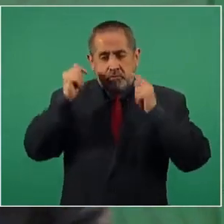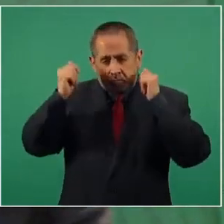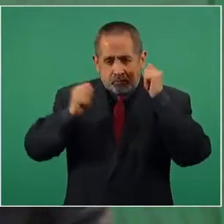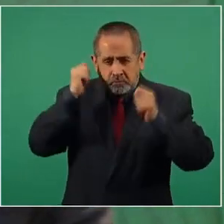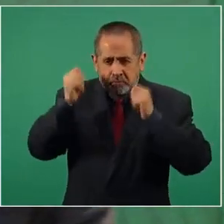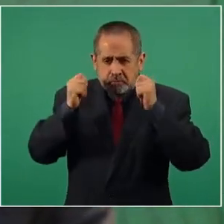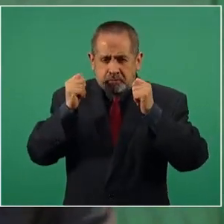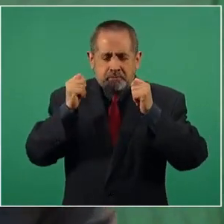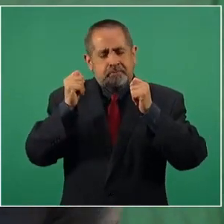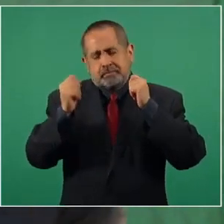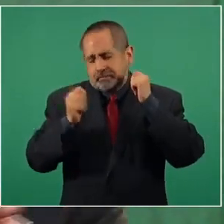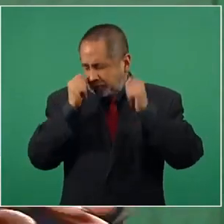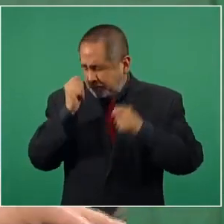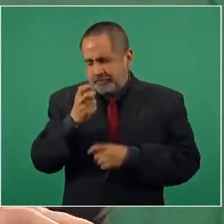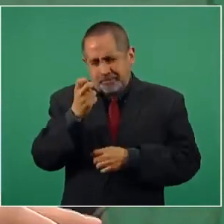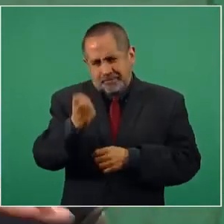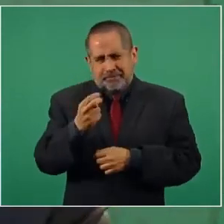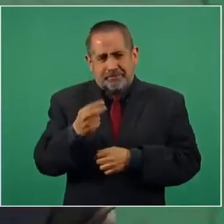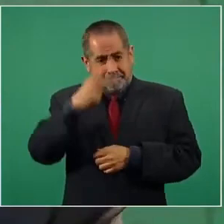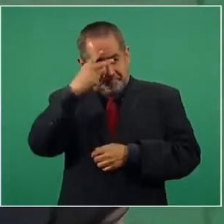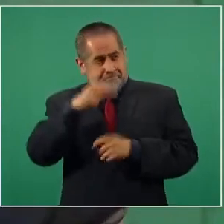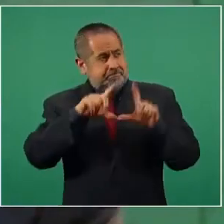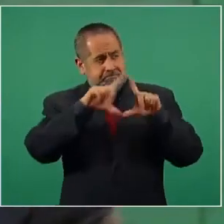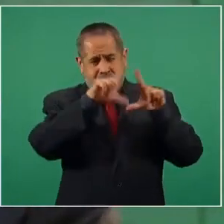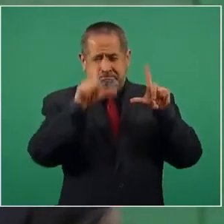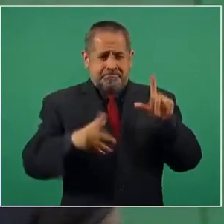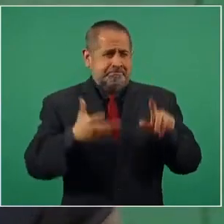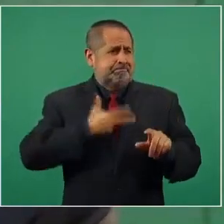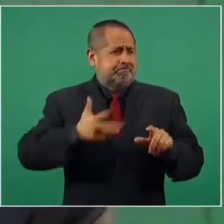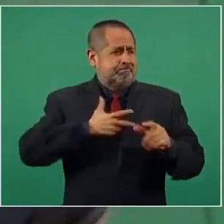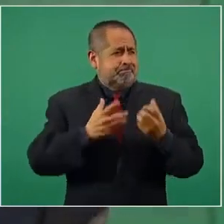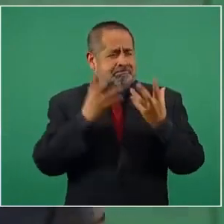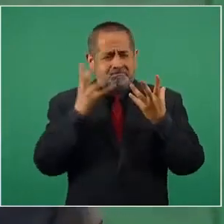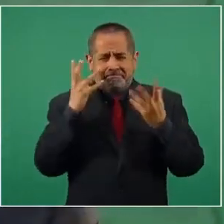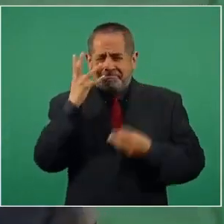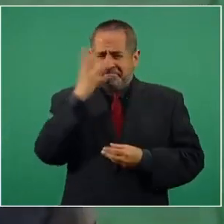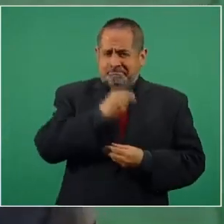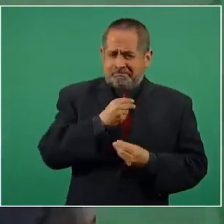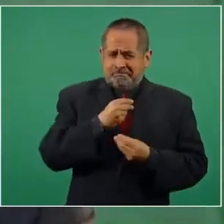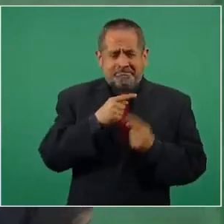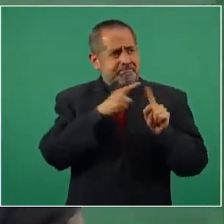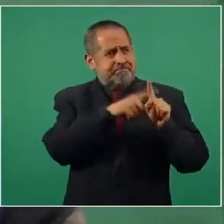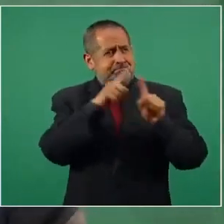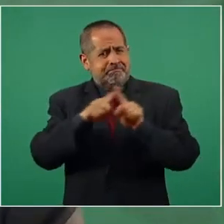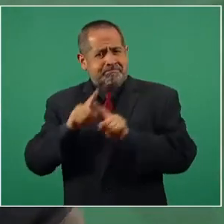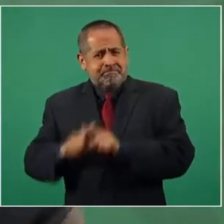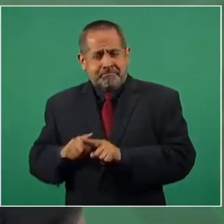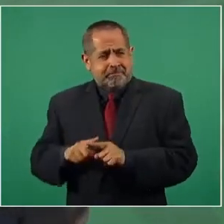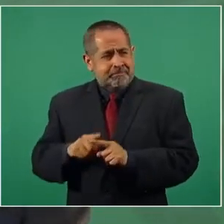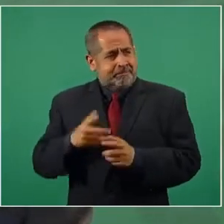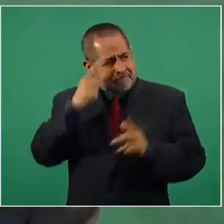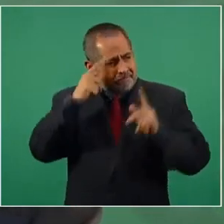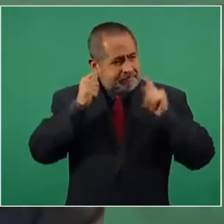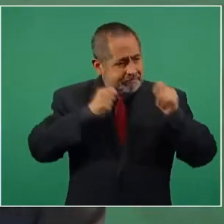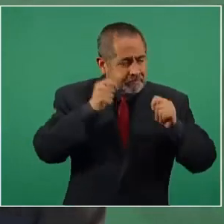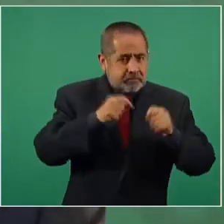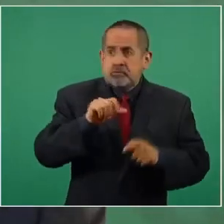turismo. México tiene un potencial turístico que no lo tienen